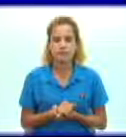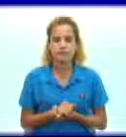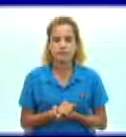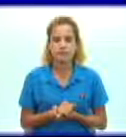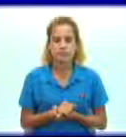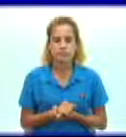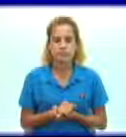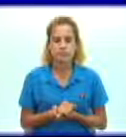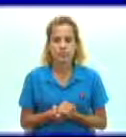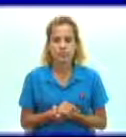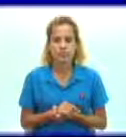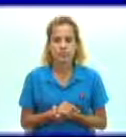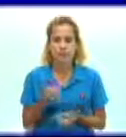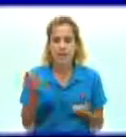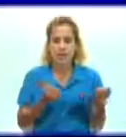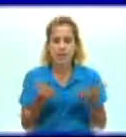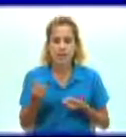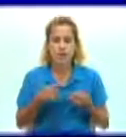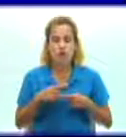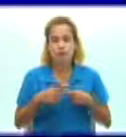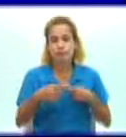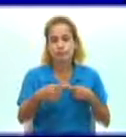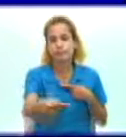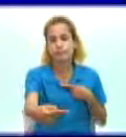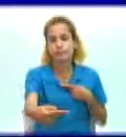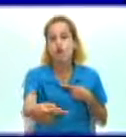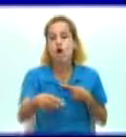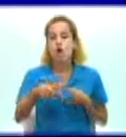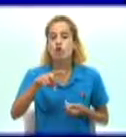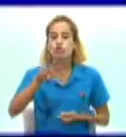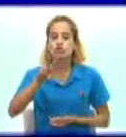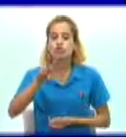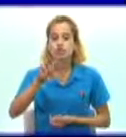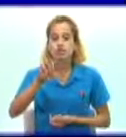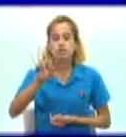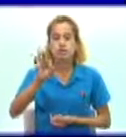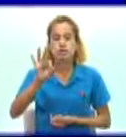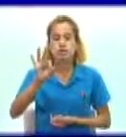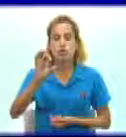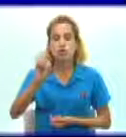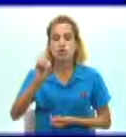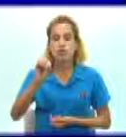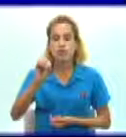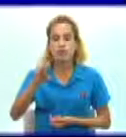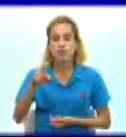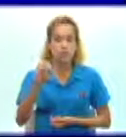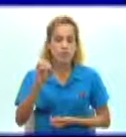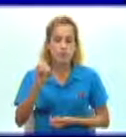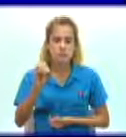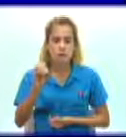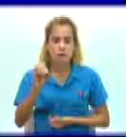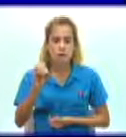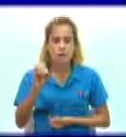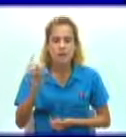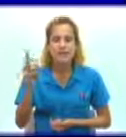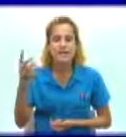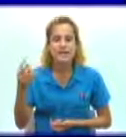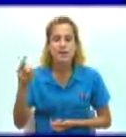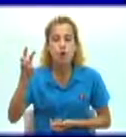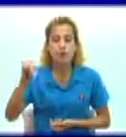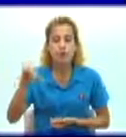obtenido que el automóvil recorrerá una distancia de 280 kilómetros en 3,5